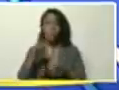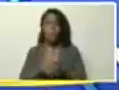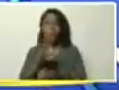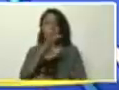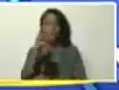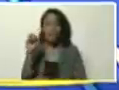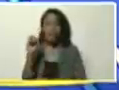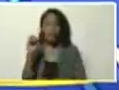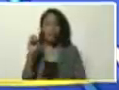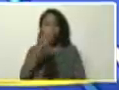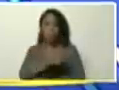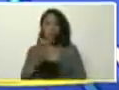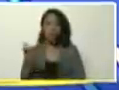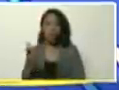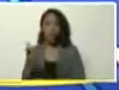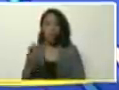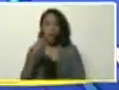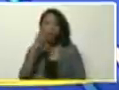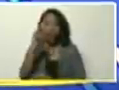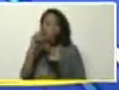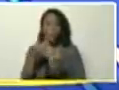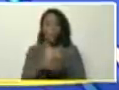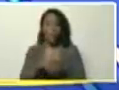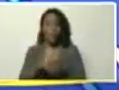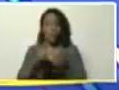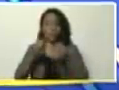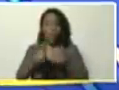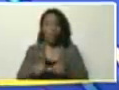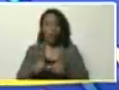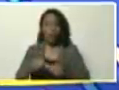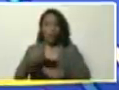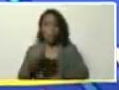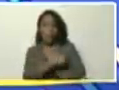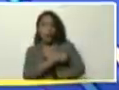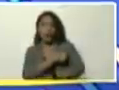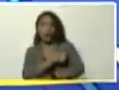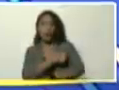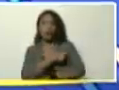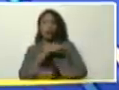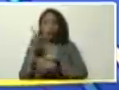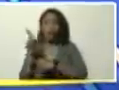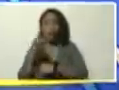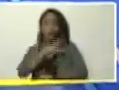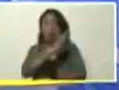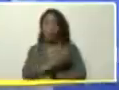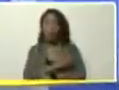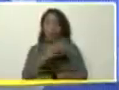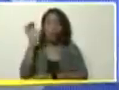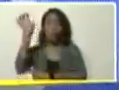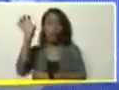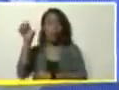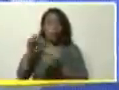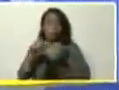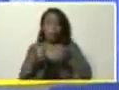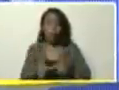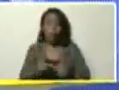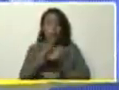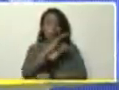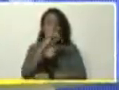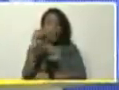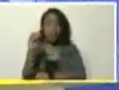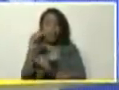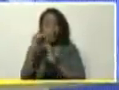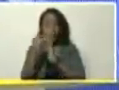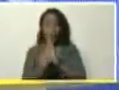2.500 combatientes y más de 2.000 quedaron heridos. Por su parte, las fuerzas patriotas quedaron con 300